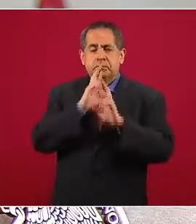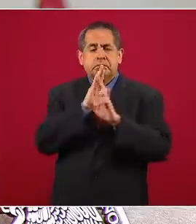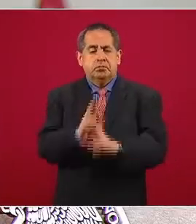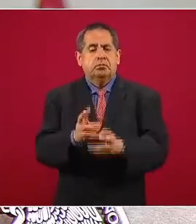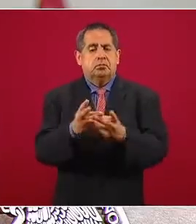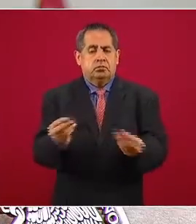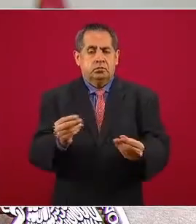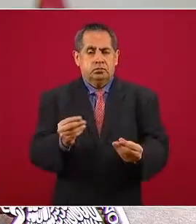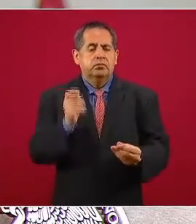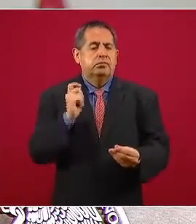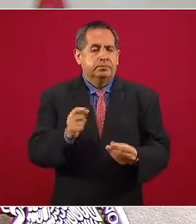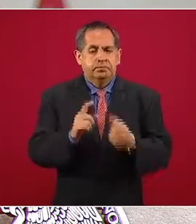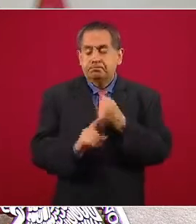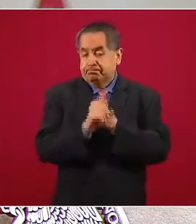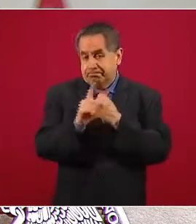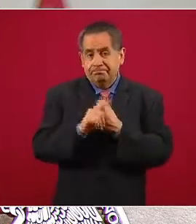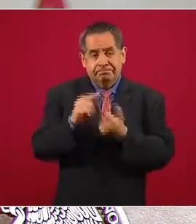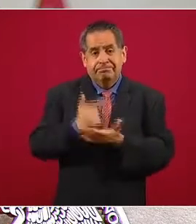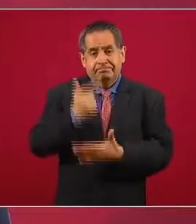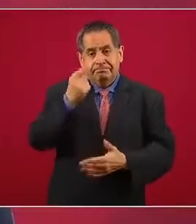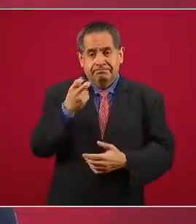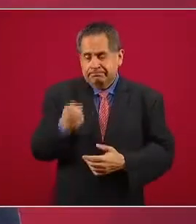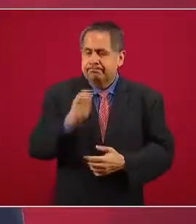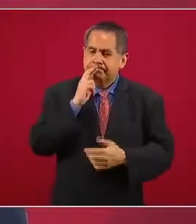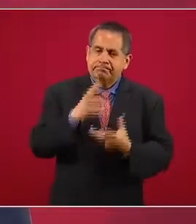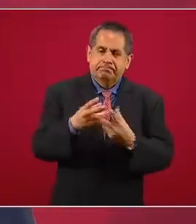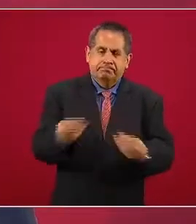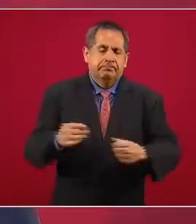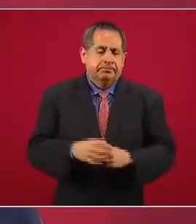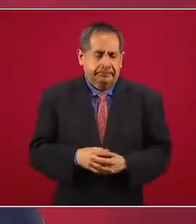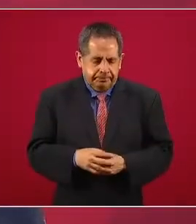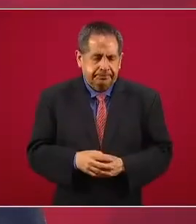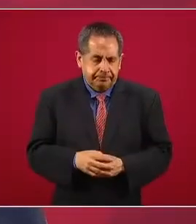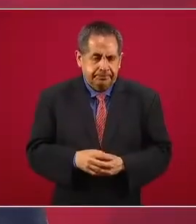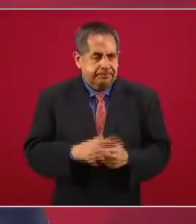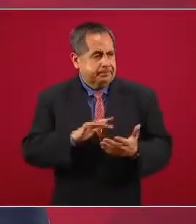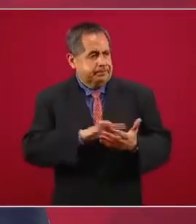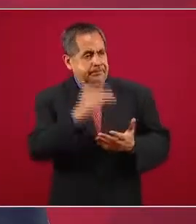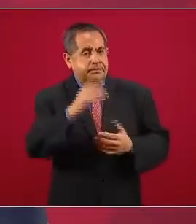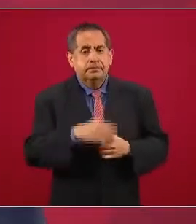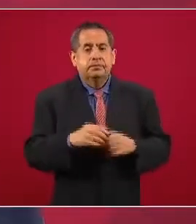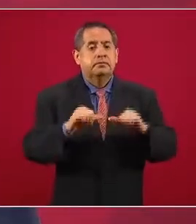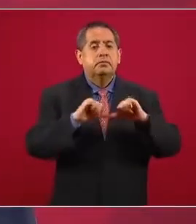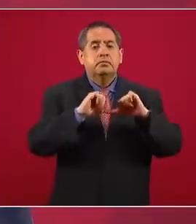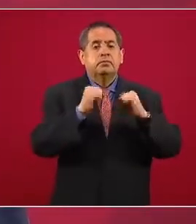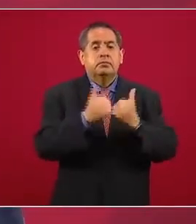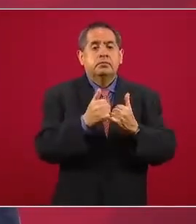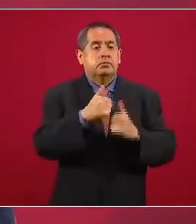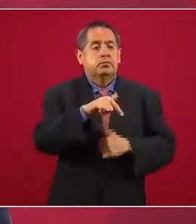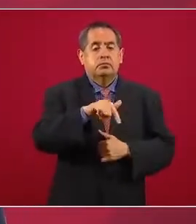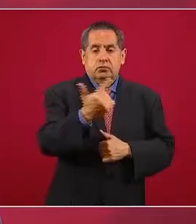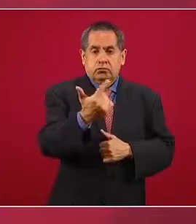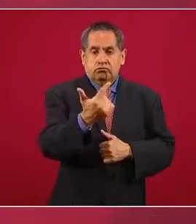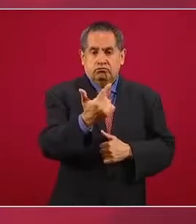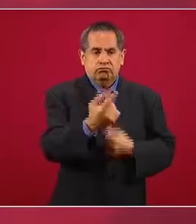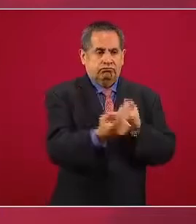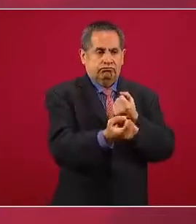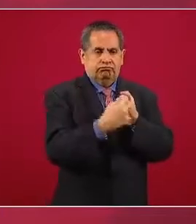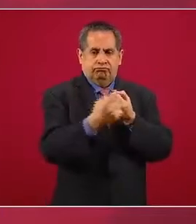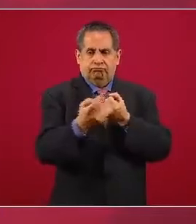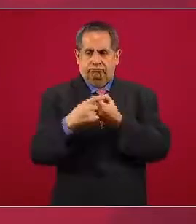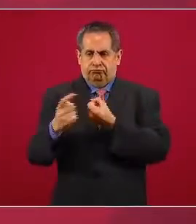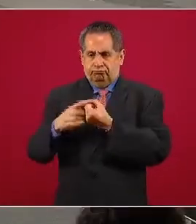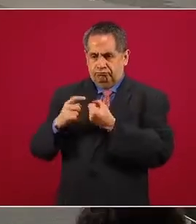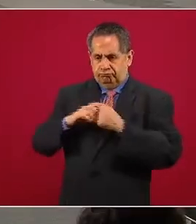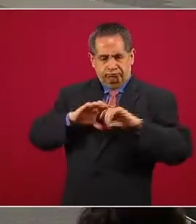solución a un problema trascendente. Yo agradezco enormemente a las 12 organizaciones que conforman el